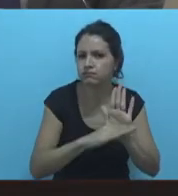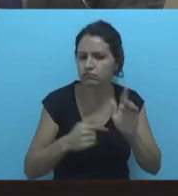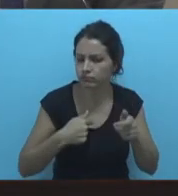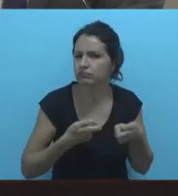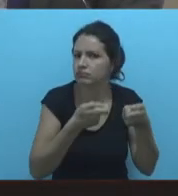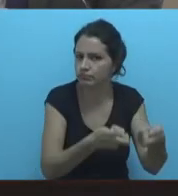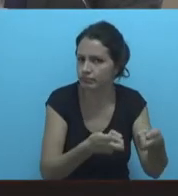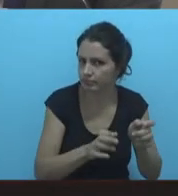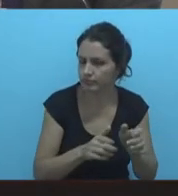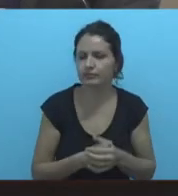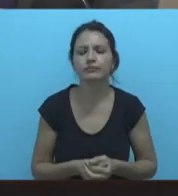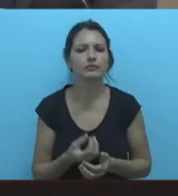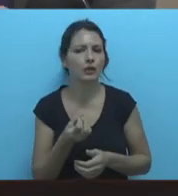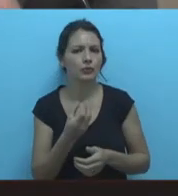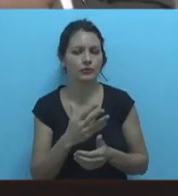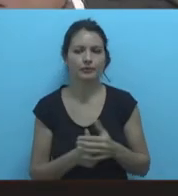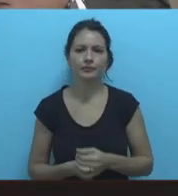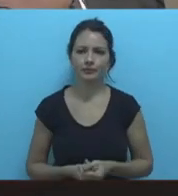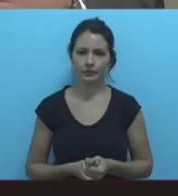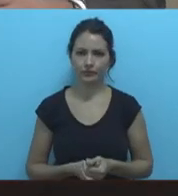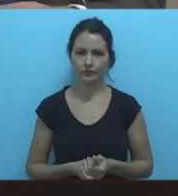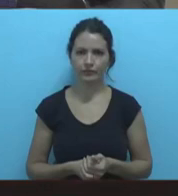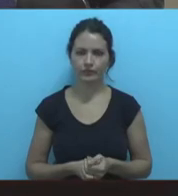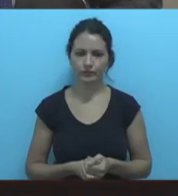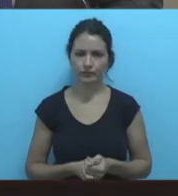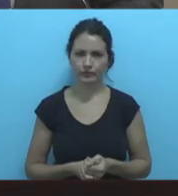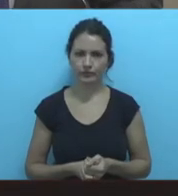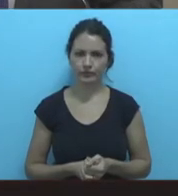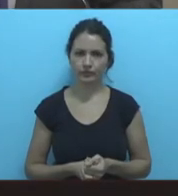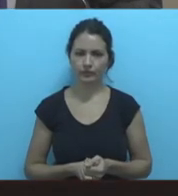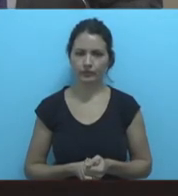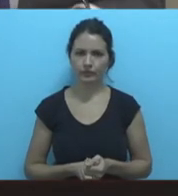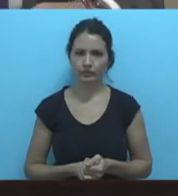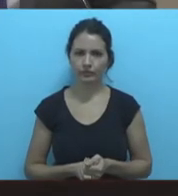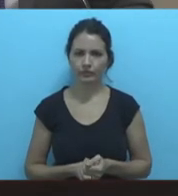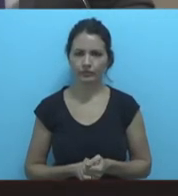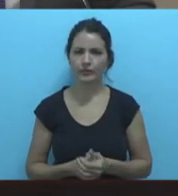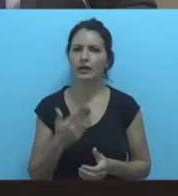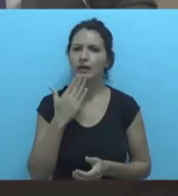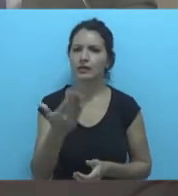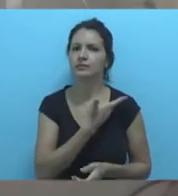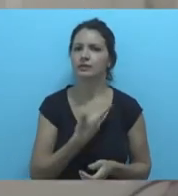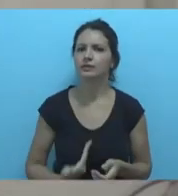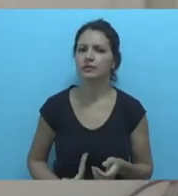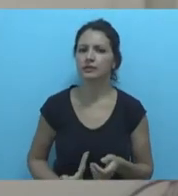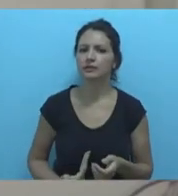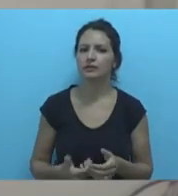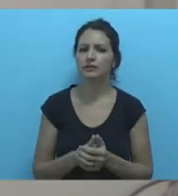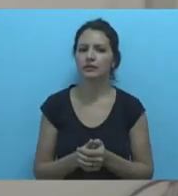un pedido de palabra también de la diputada Paola Bravo. Sí, señor presidente, gracias. Es también